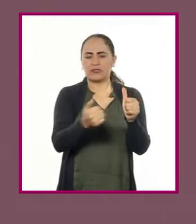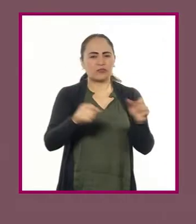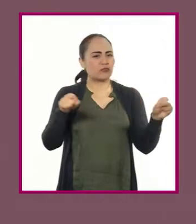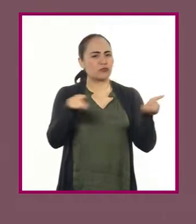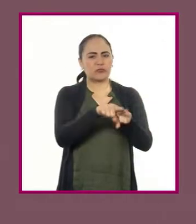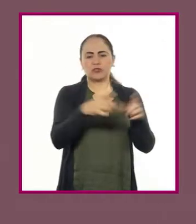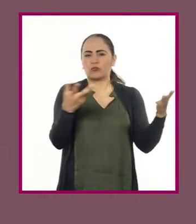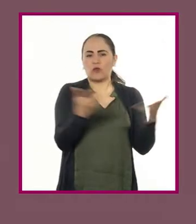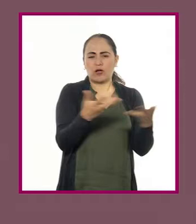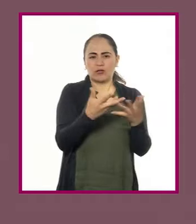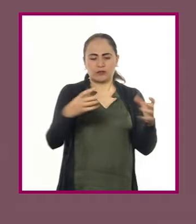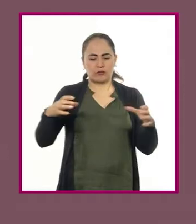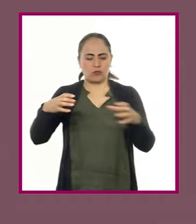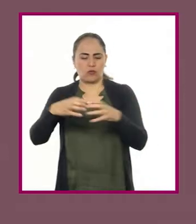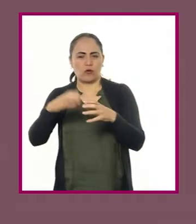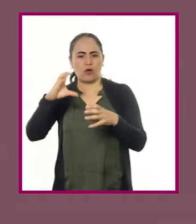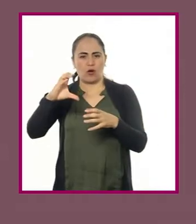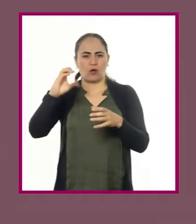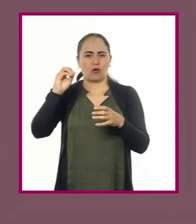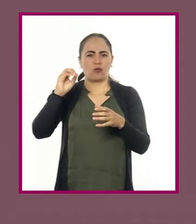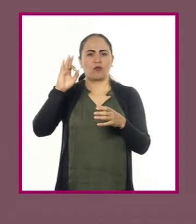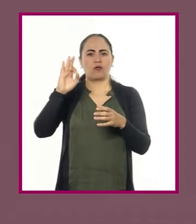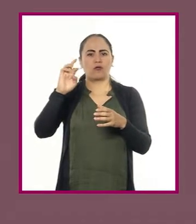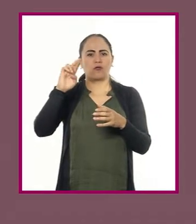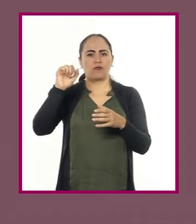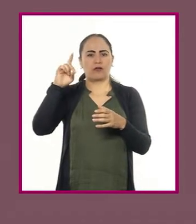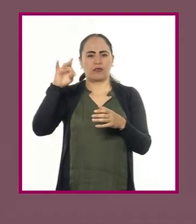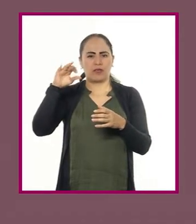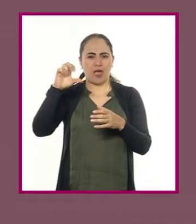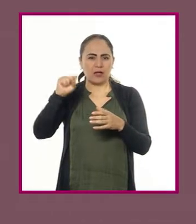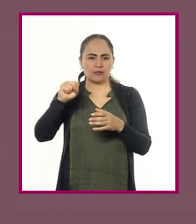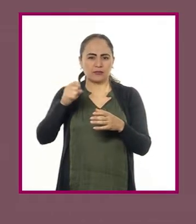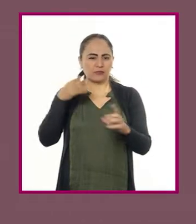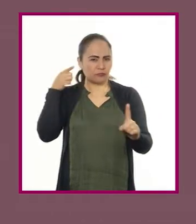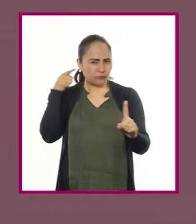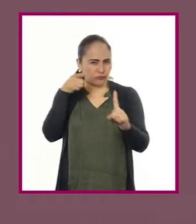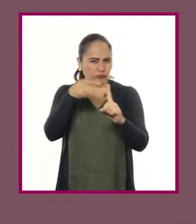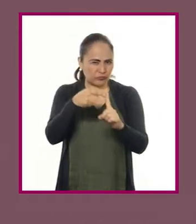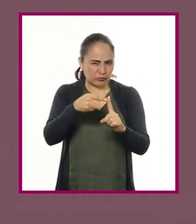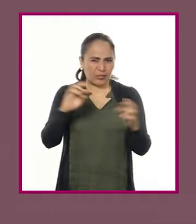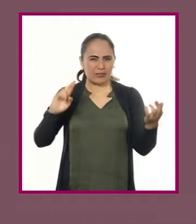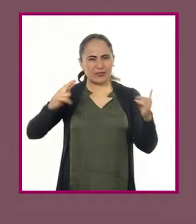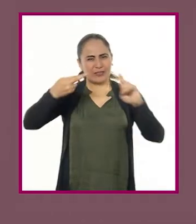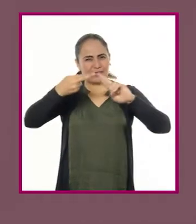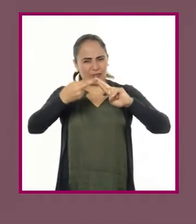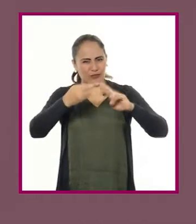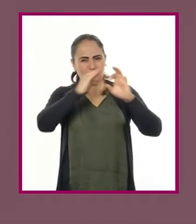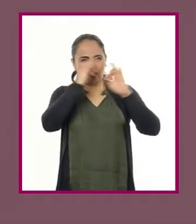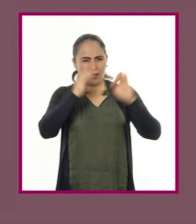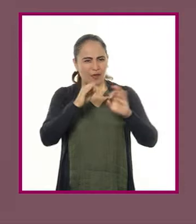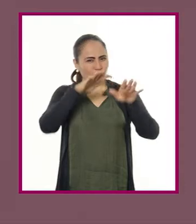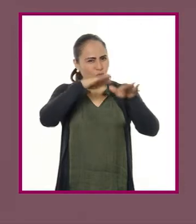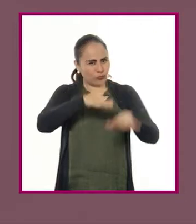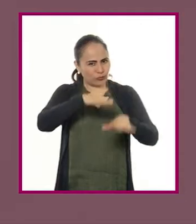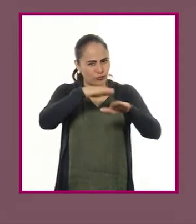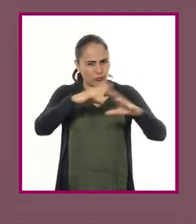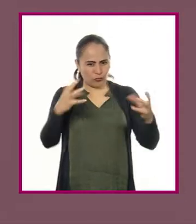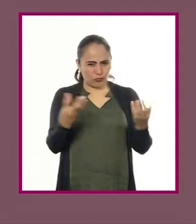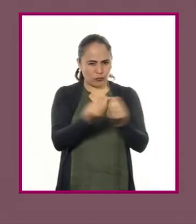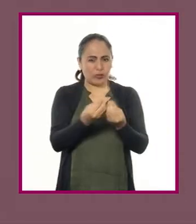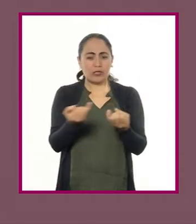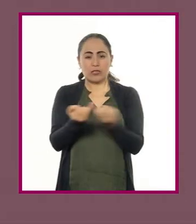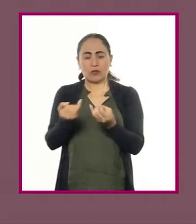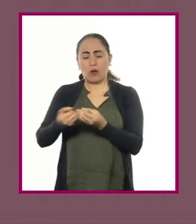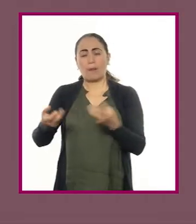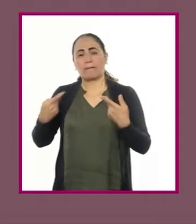las cofradías congregaban personas en torno a una figura religiosa. También estaban el consulado de